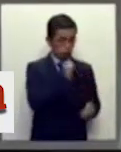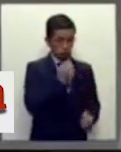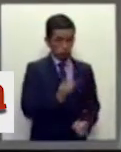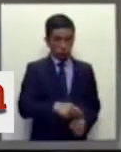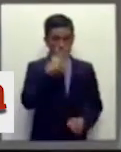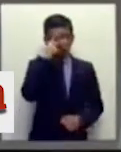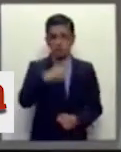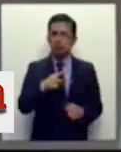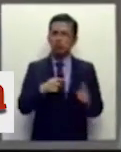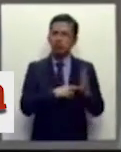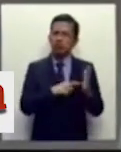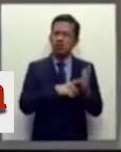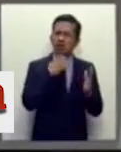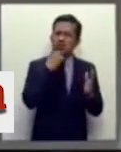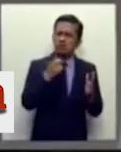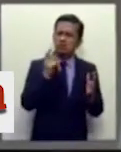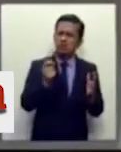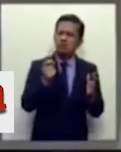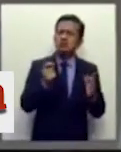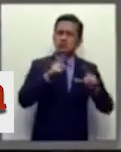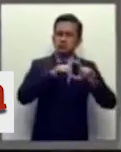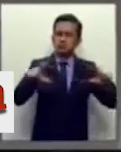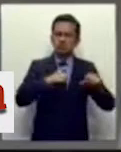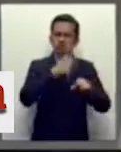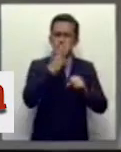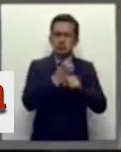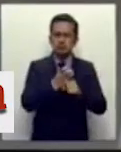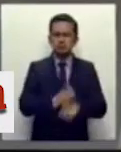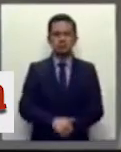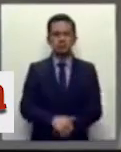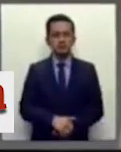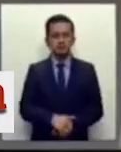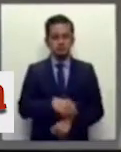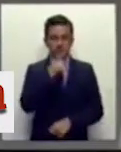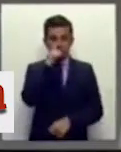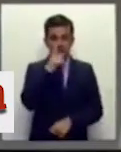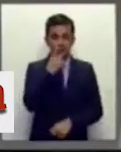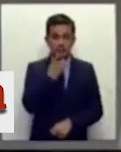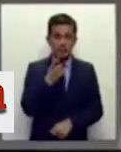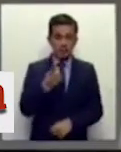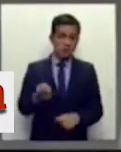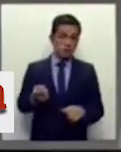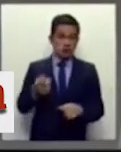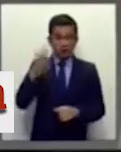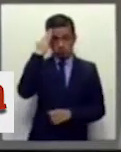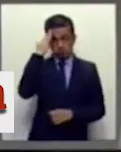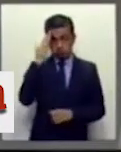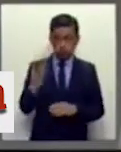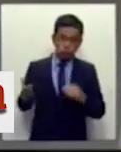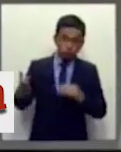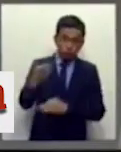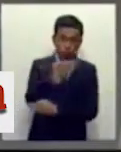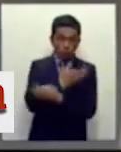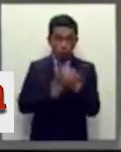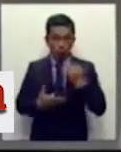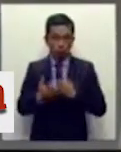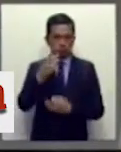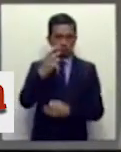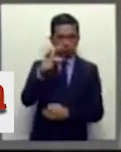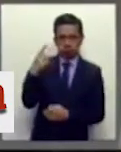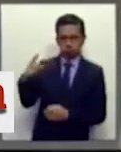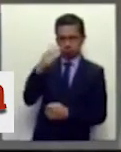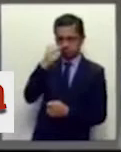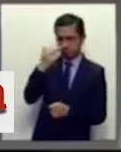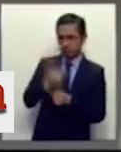Estados Unidos Mexicanos en su tercer párrafo. Todas las autoridades en el ámbito de sus competencias tienen